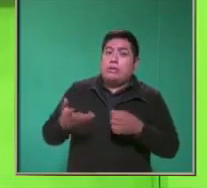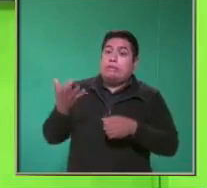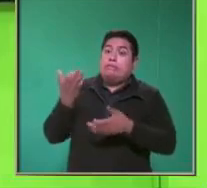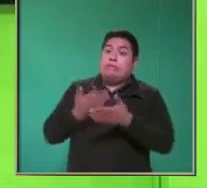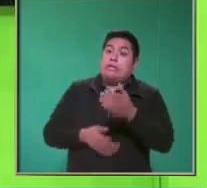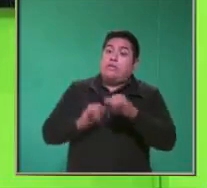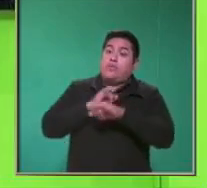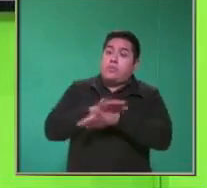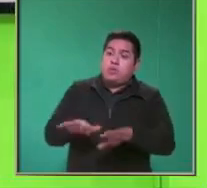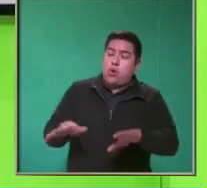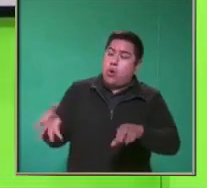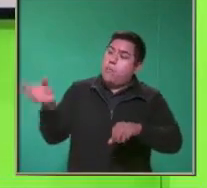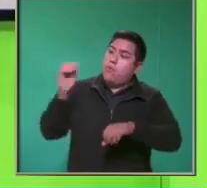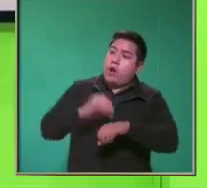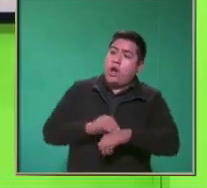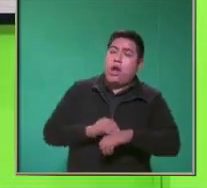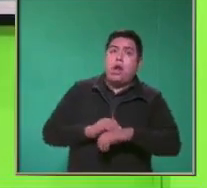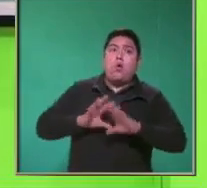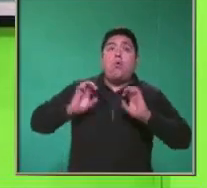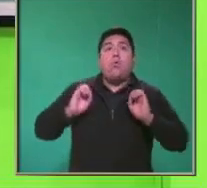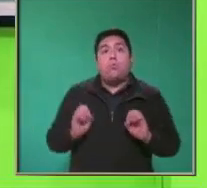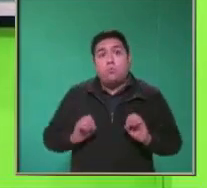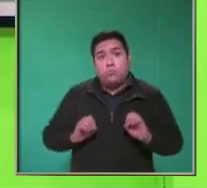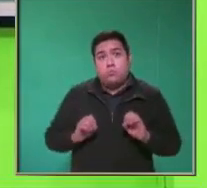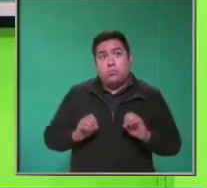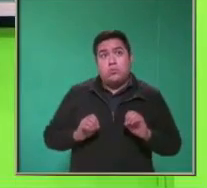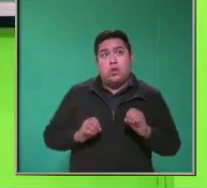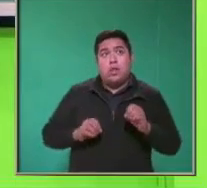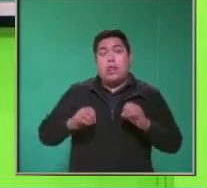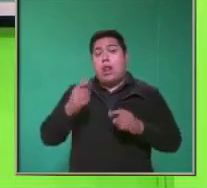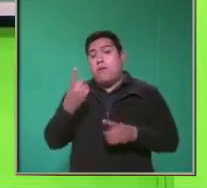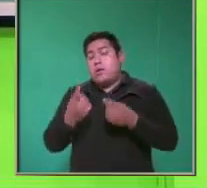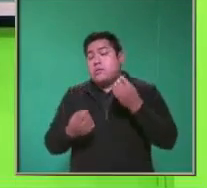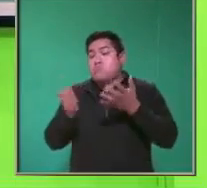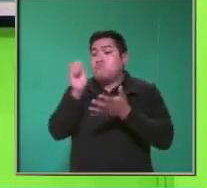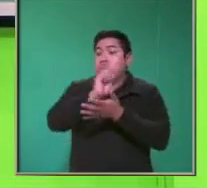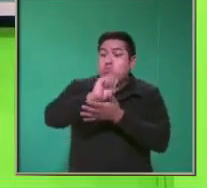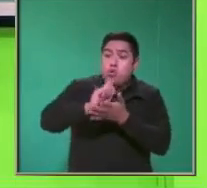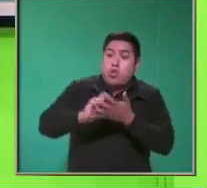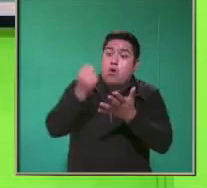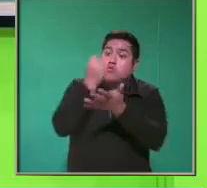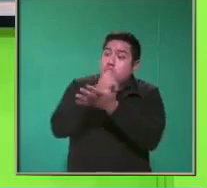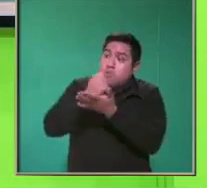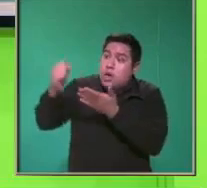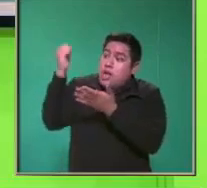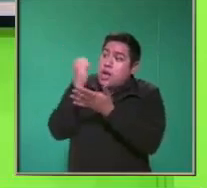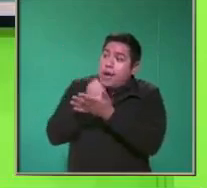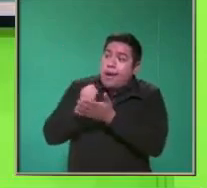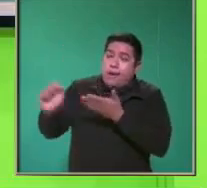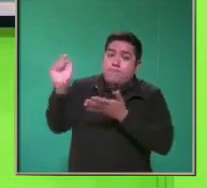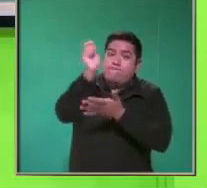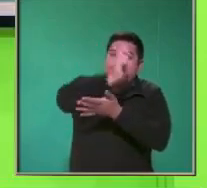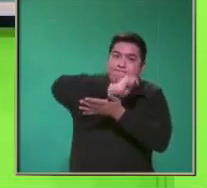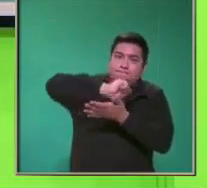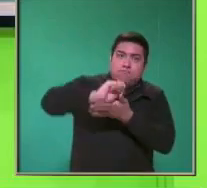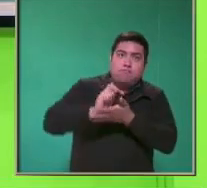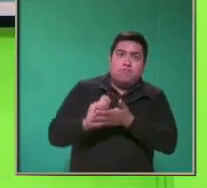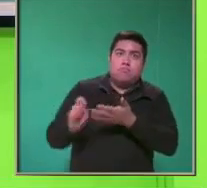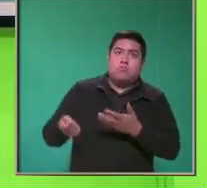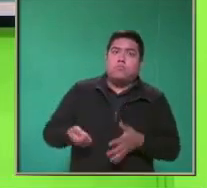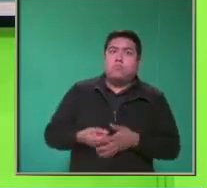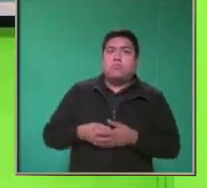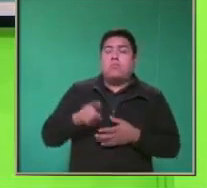de información o que falta tomar alguna nota o subrayar alguna parte de tu texto que tú